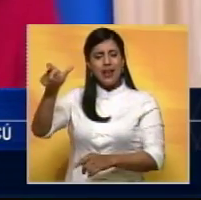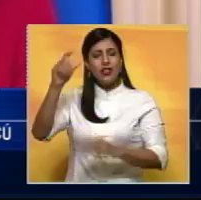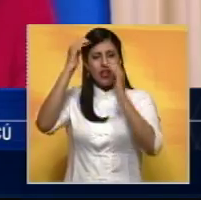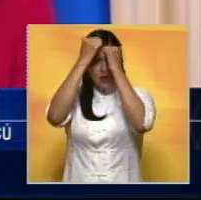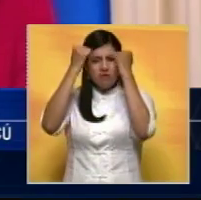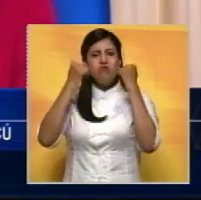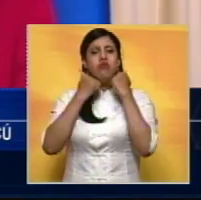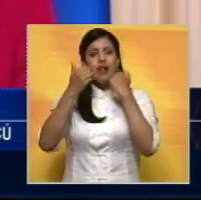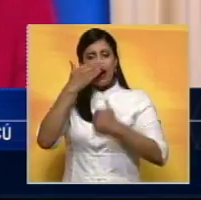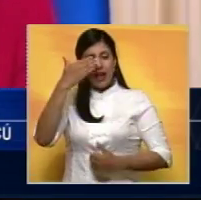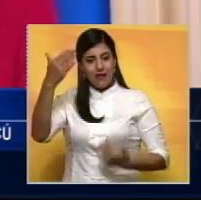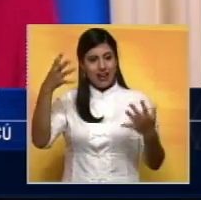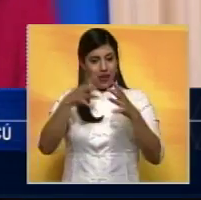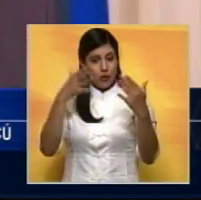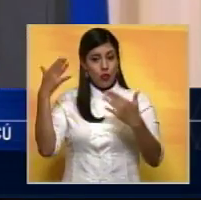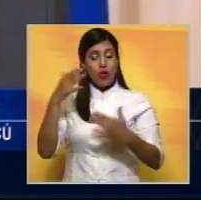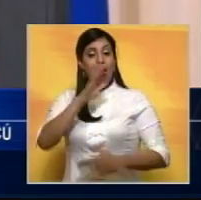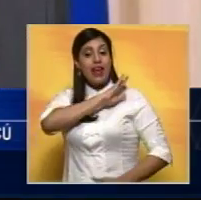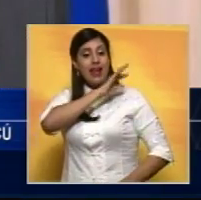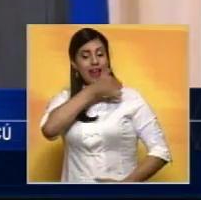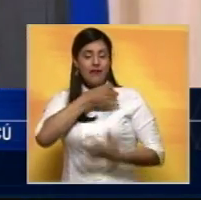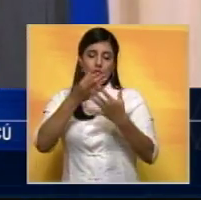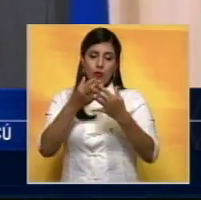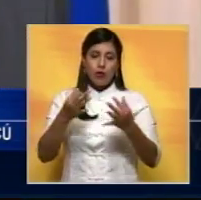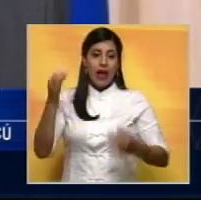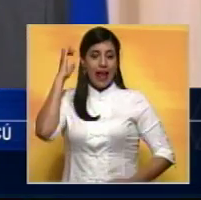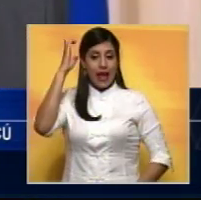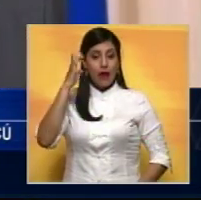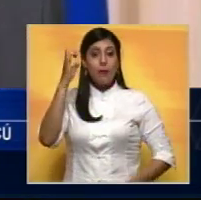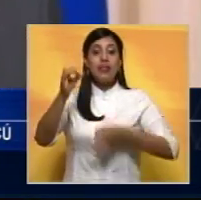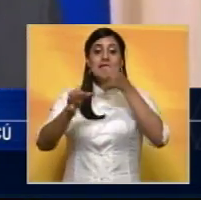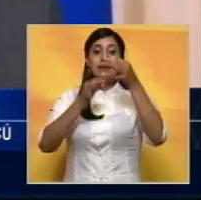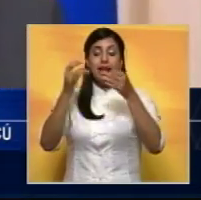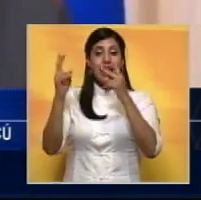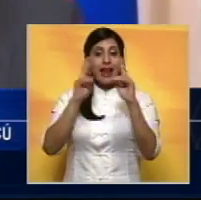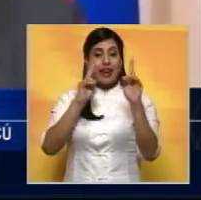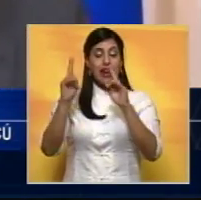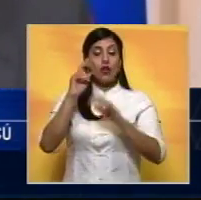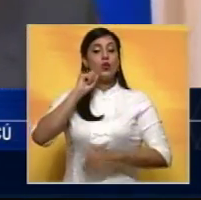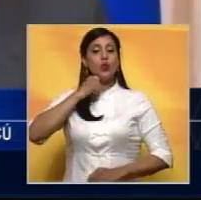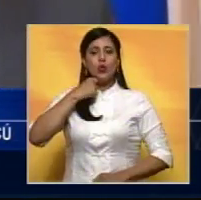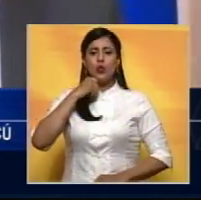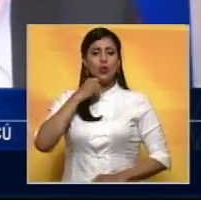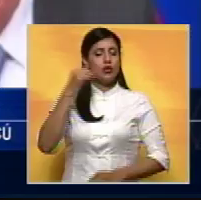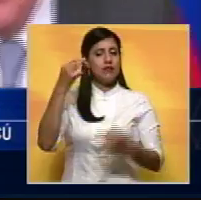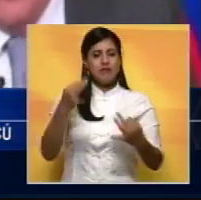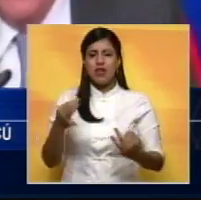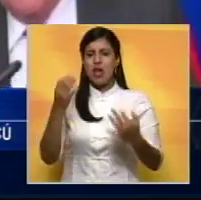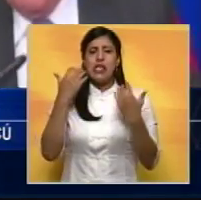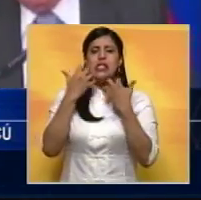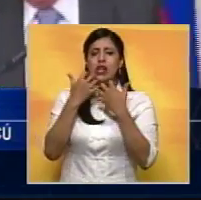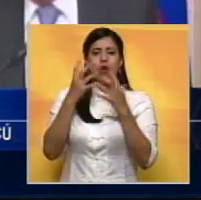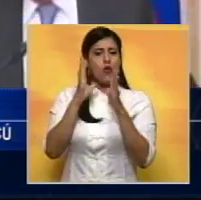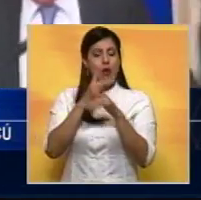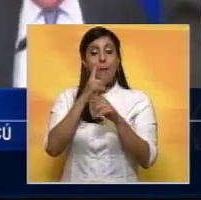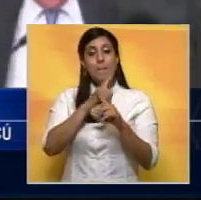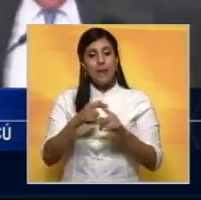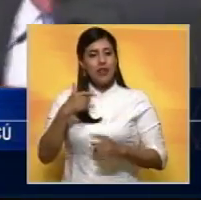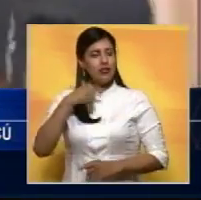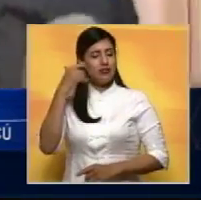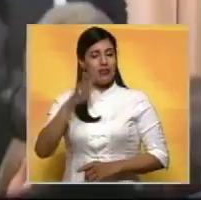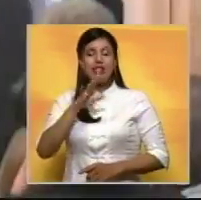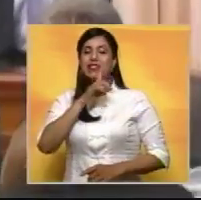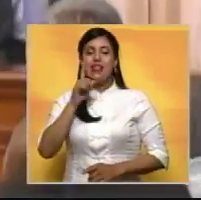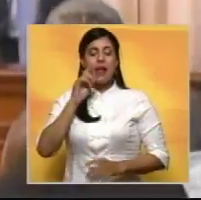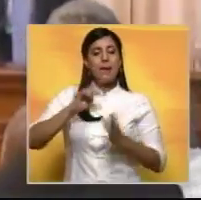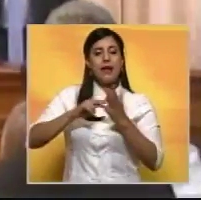Moscú con Federica Mogherini. La jefa de la diplomacia europea aseguró que las relaciones con Rusia no están congeladas, pero no las consideró